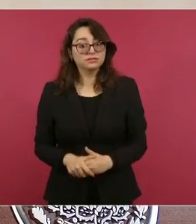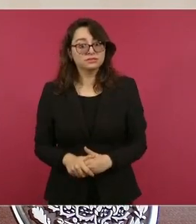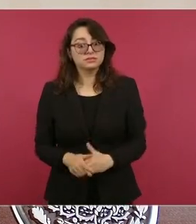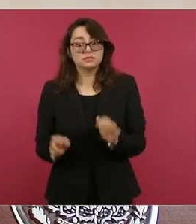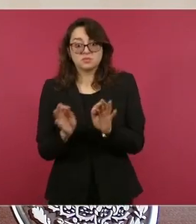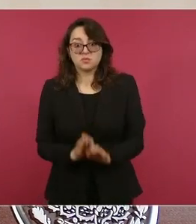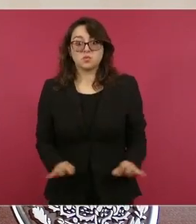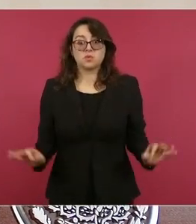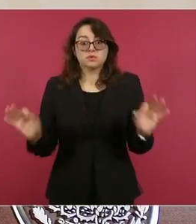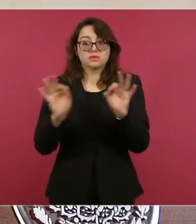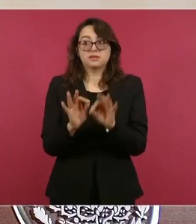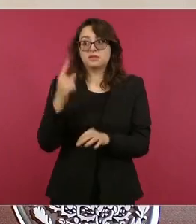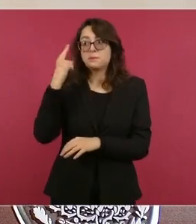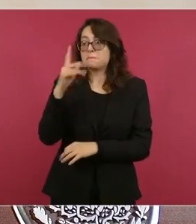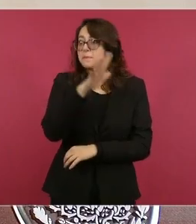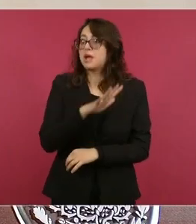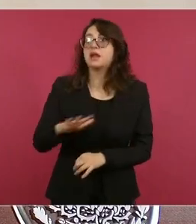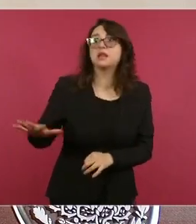importante.